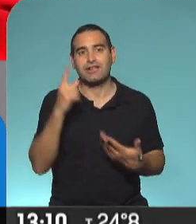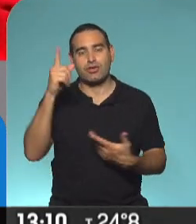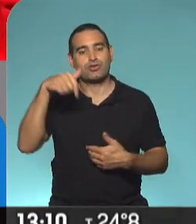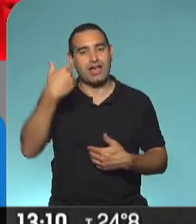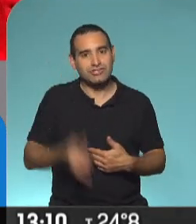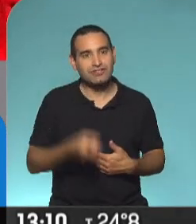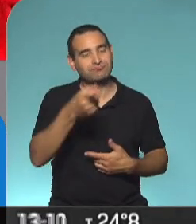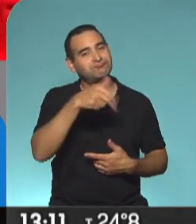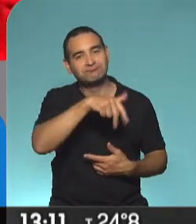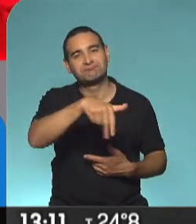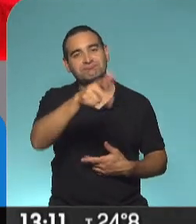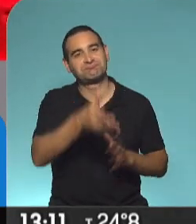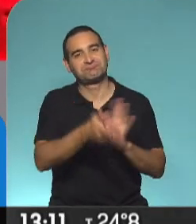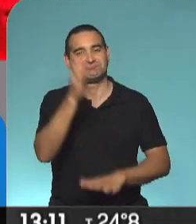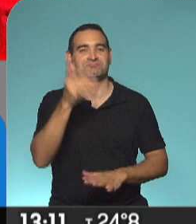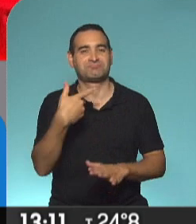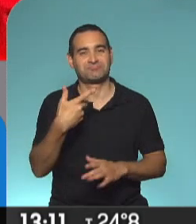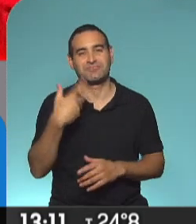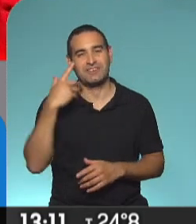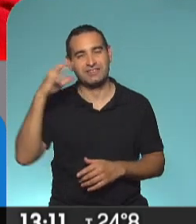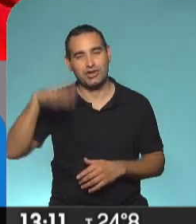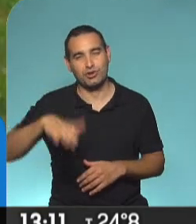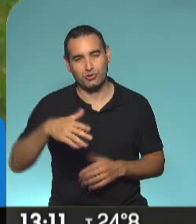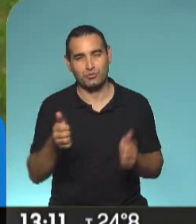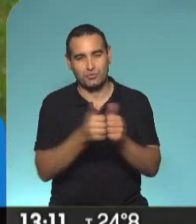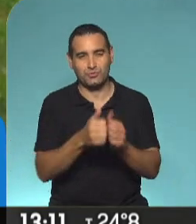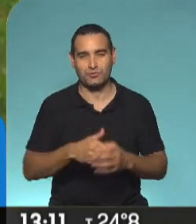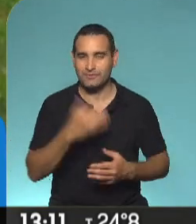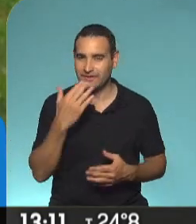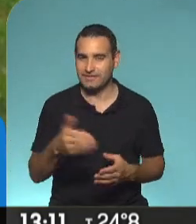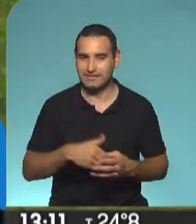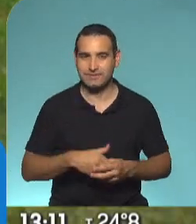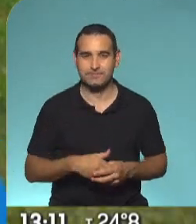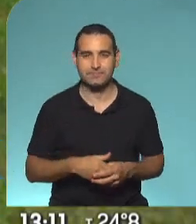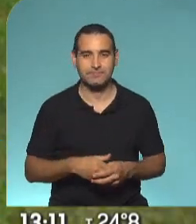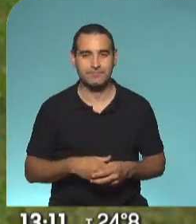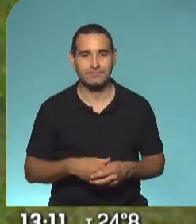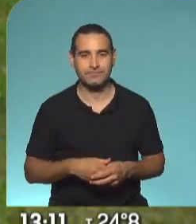irse caminando y abrazada a su nieto. Felicitaciones. Gracias. Volvemos a ustedes. Muchísimas gracias.